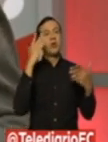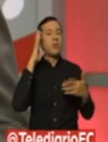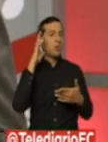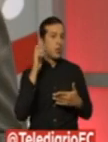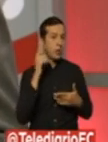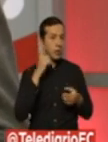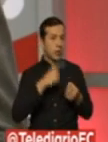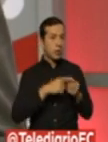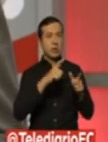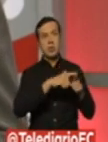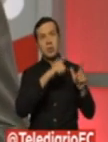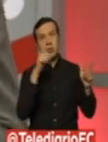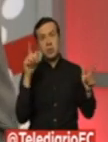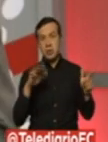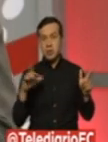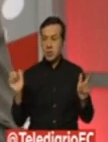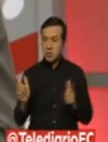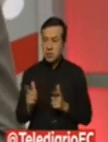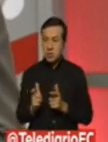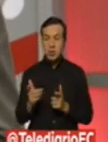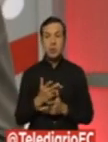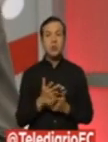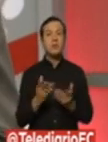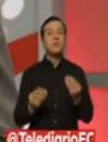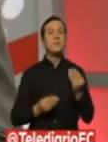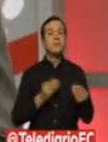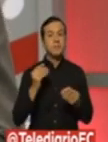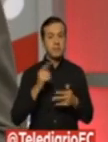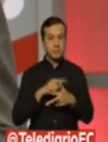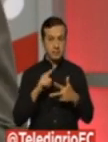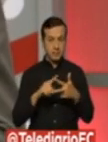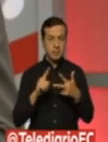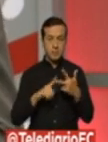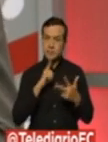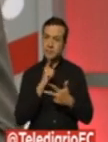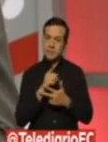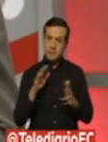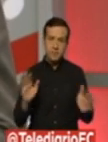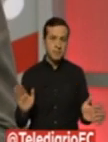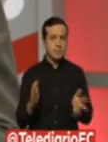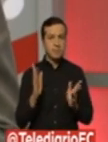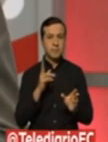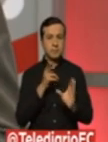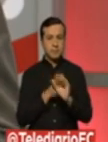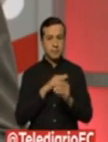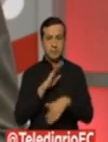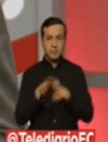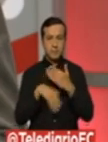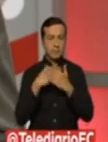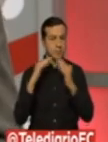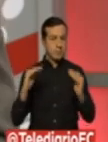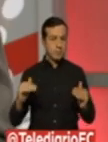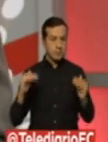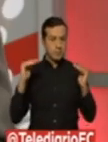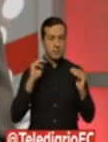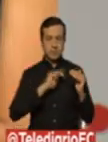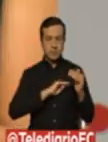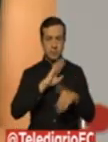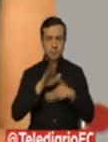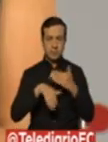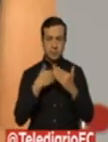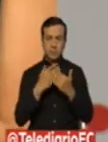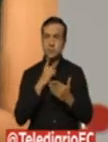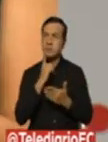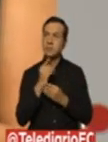cuenca poquito digamos hemos establecido estas otras categorías para fomentar la participación a todos los niveles de gas le